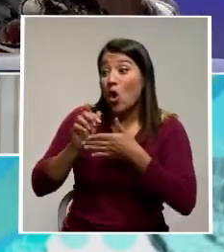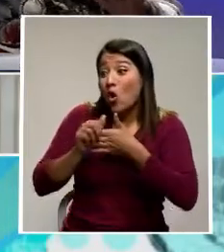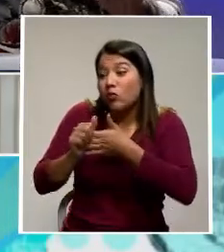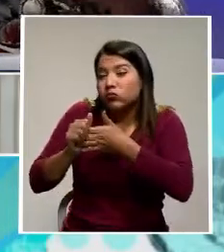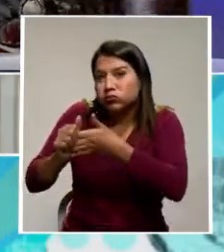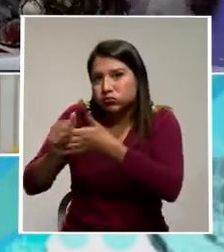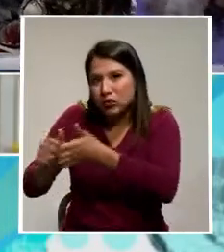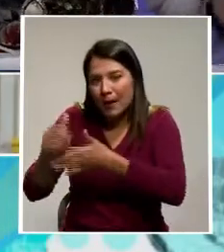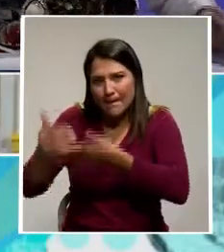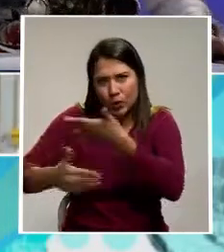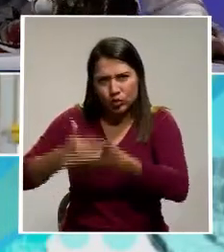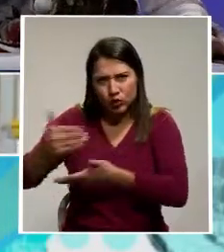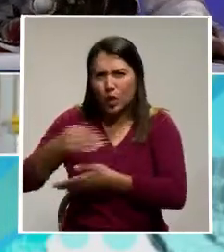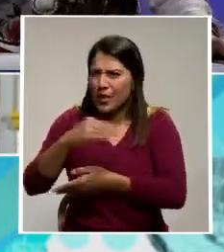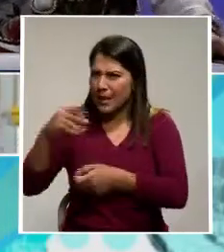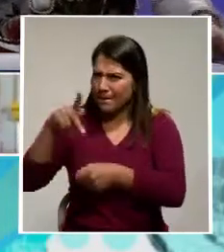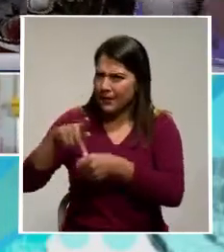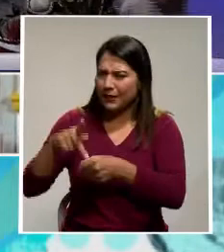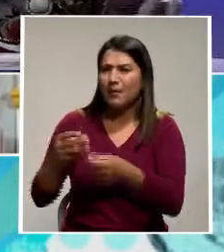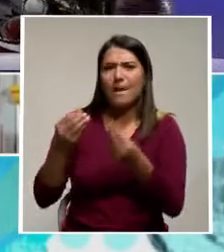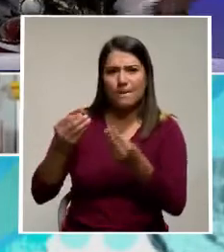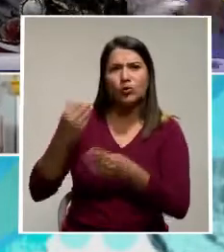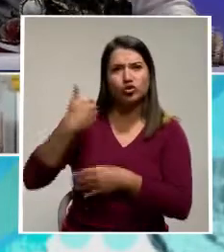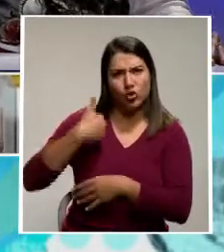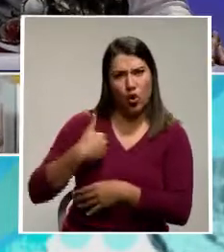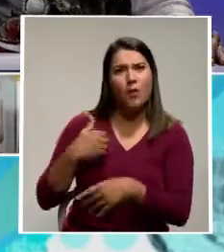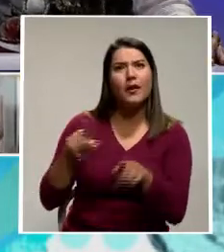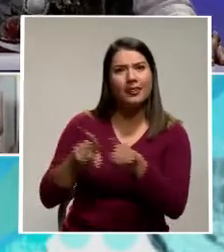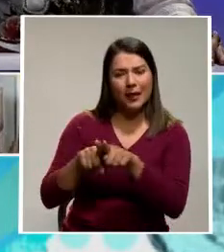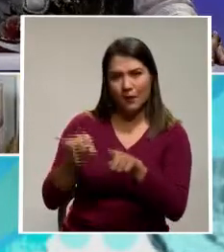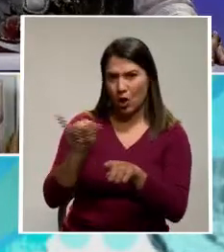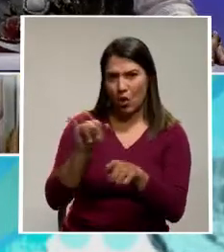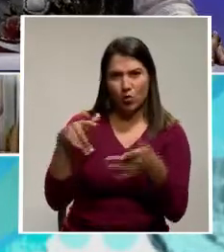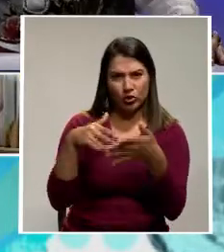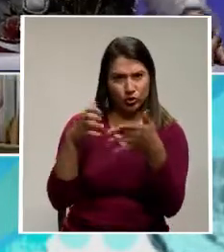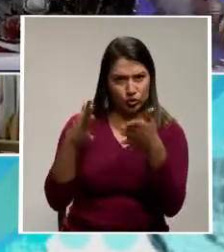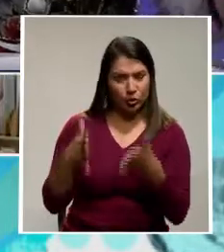habido muchos hombres, también como alumnos.